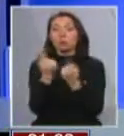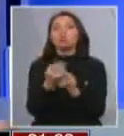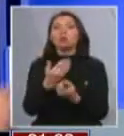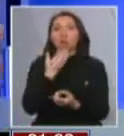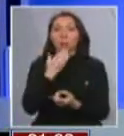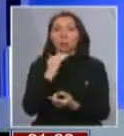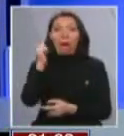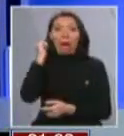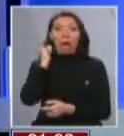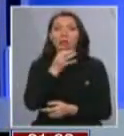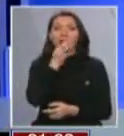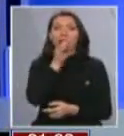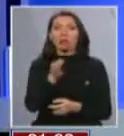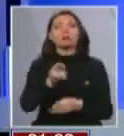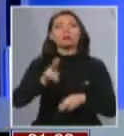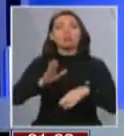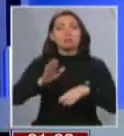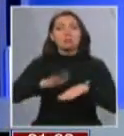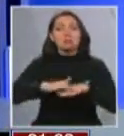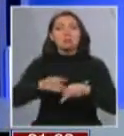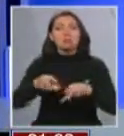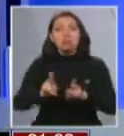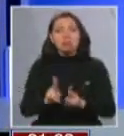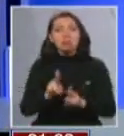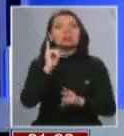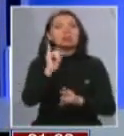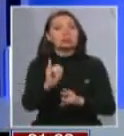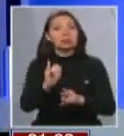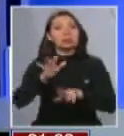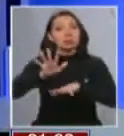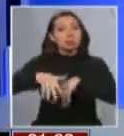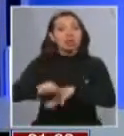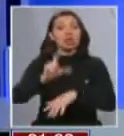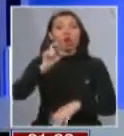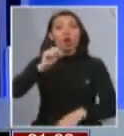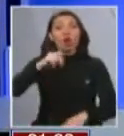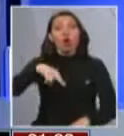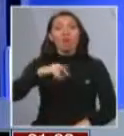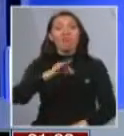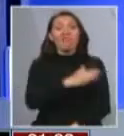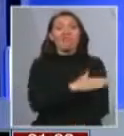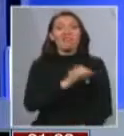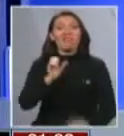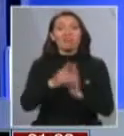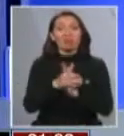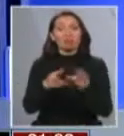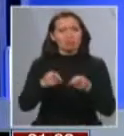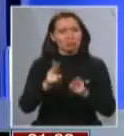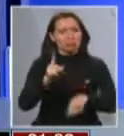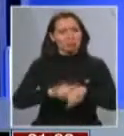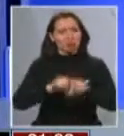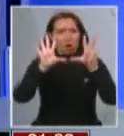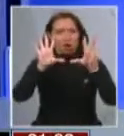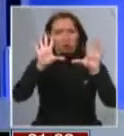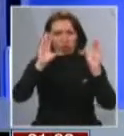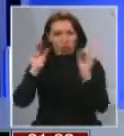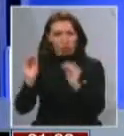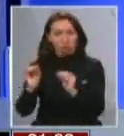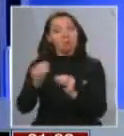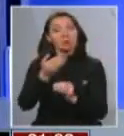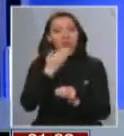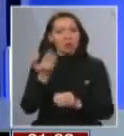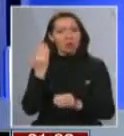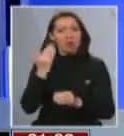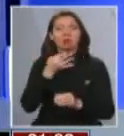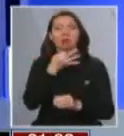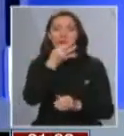también ayer, de dicha autorización sobre si la marcha de la Confech era adecuado permitir a las 20 horas. Y se agregó también hace instantes